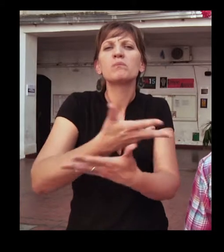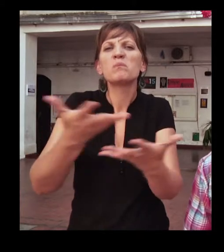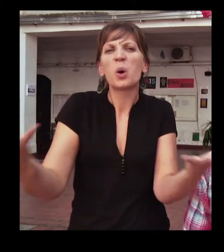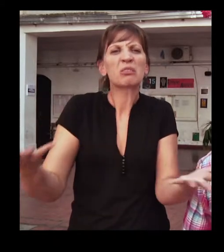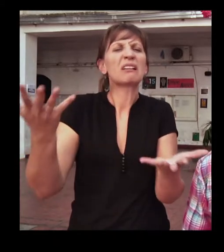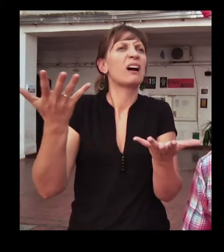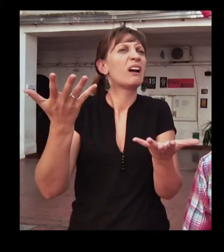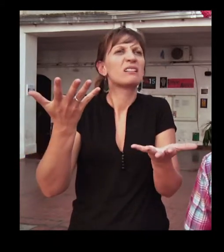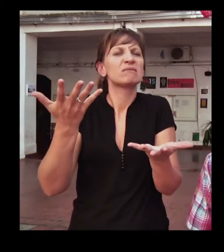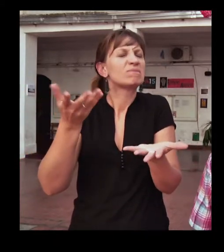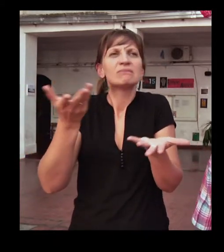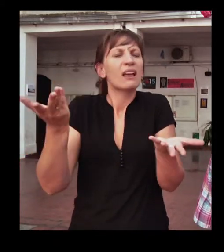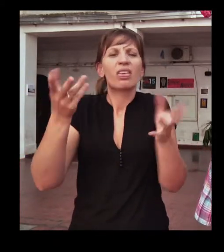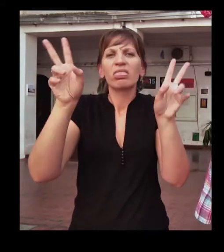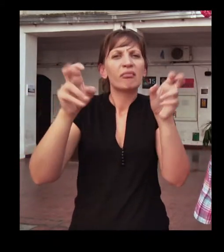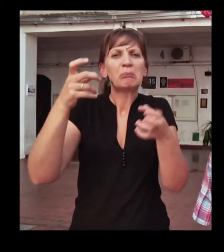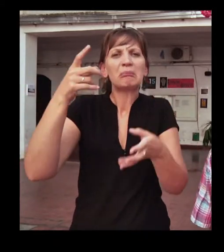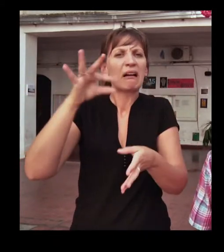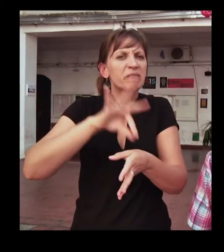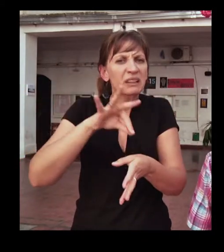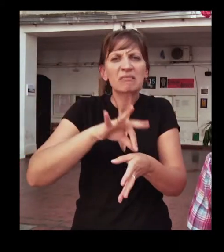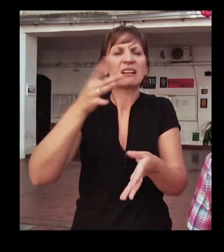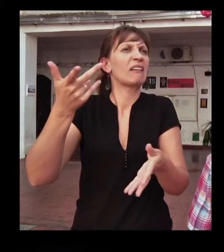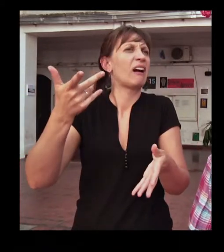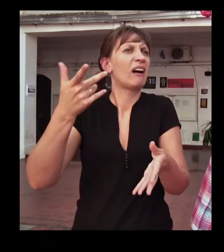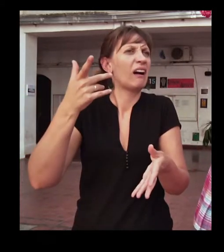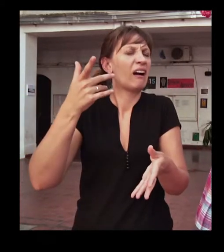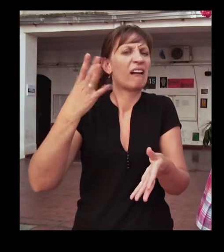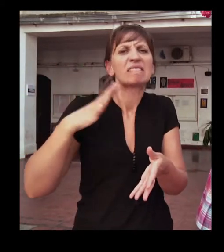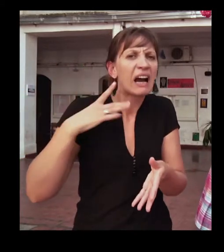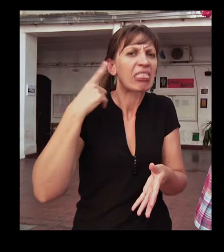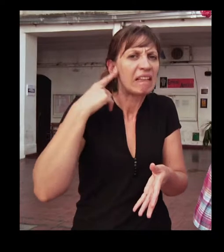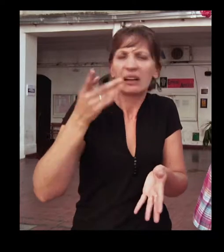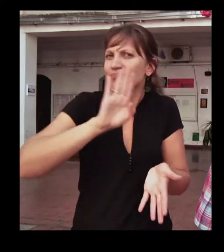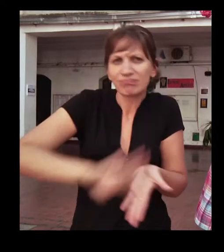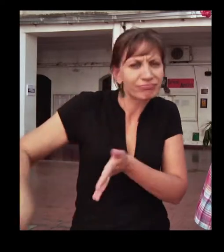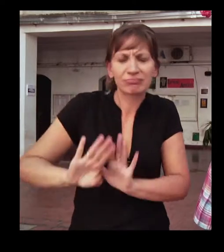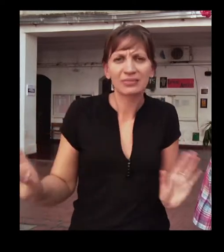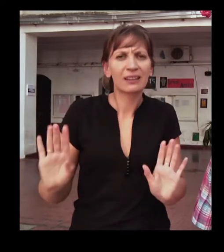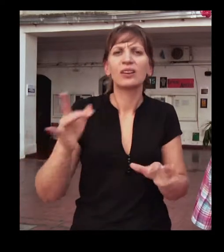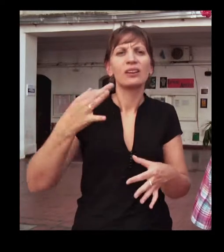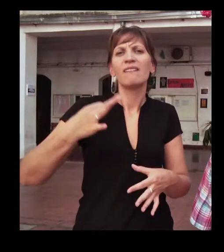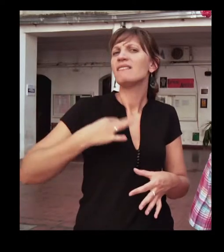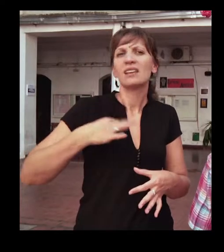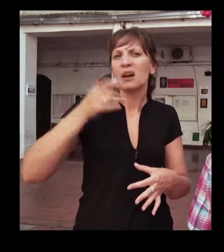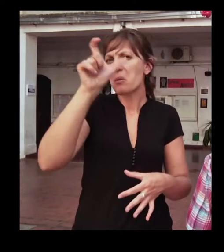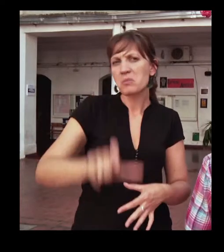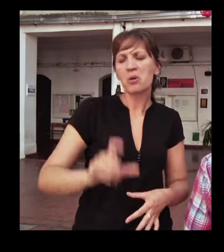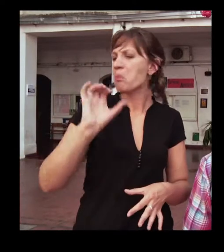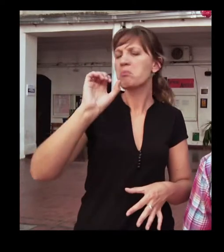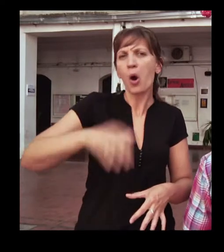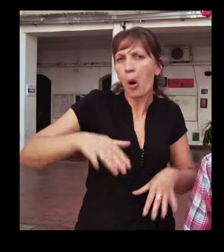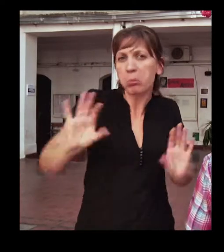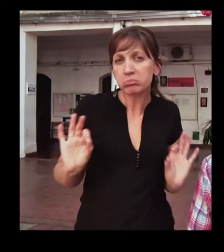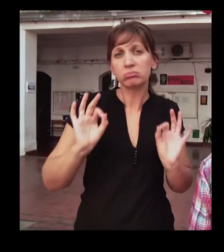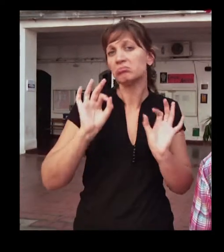enfermedad la falta y todo eso y son simplemente un la vida de las personas comunes hablando una lengua diferente